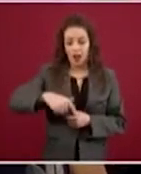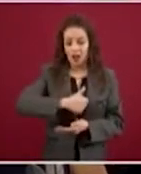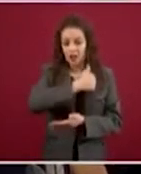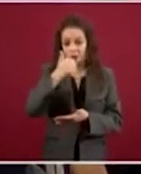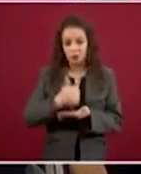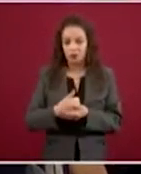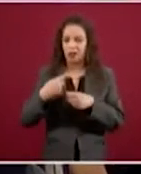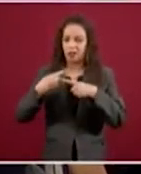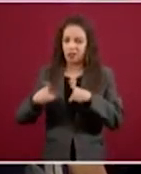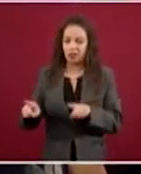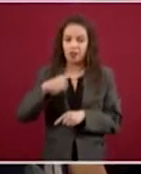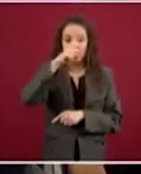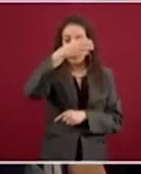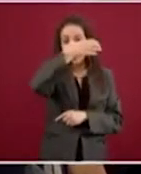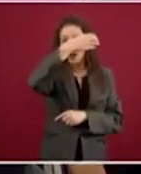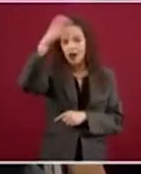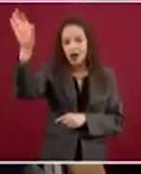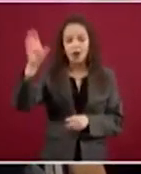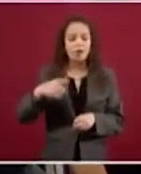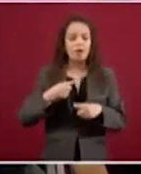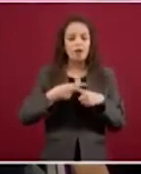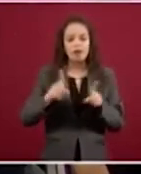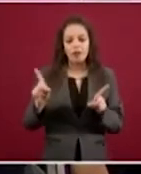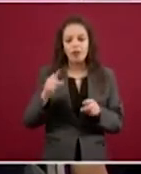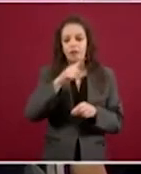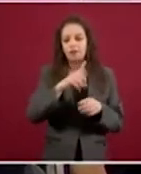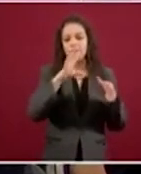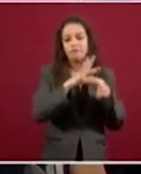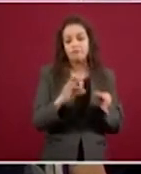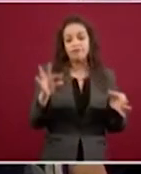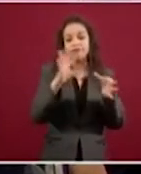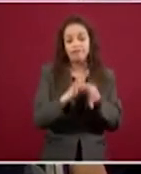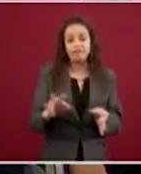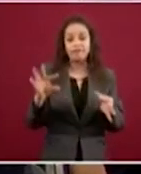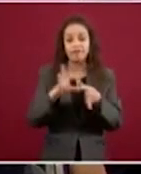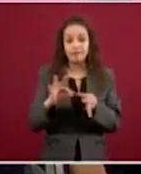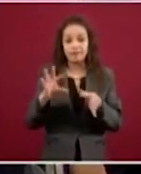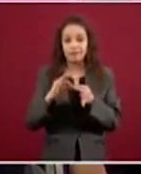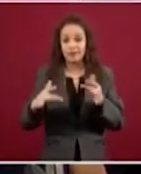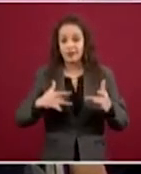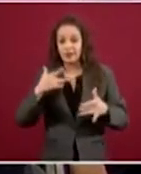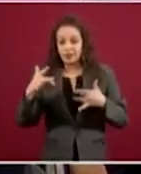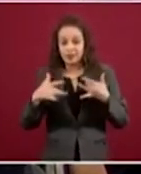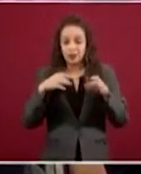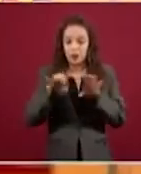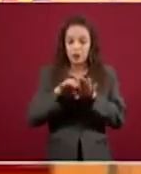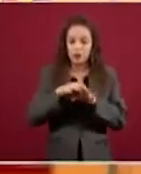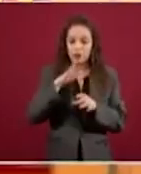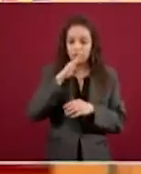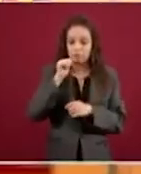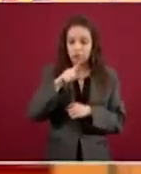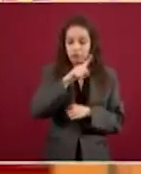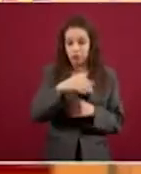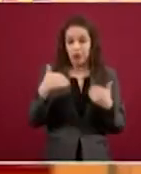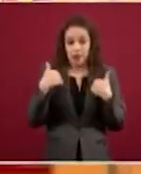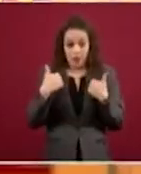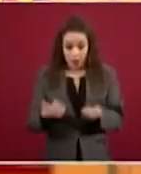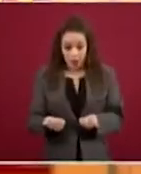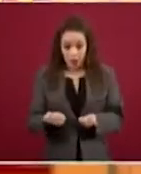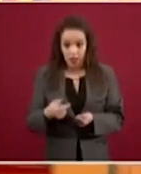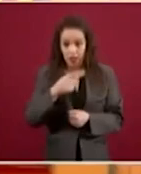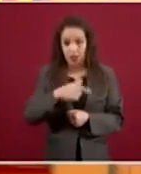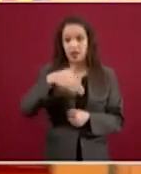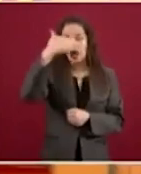trabajar con las comunidades cuando uno les explica los síntomas los signos lo entienden saben que si hay que tener aislamiento